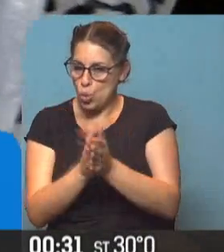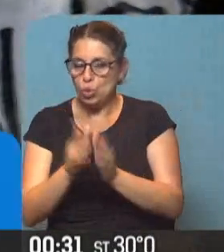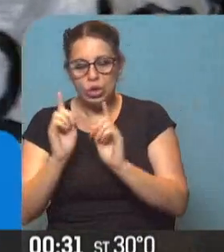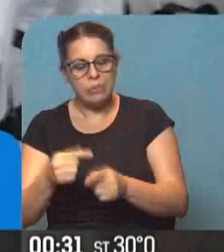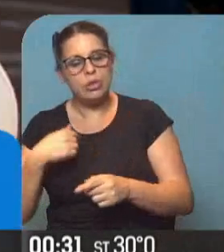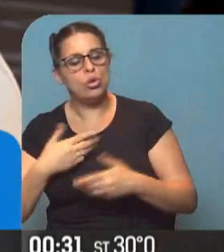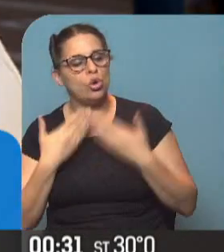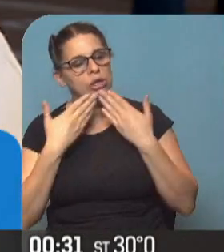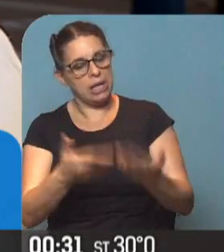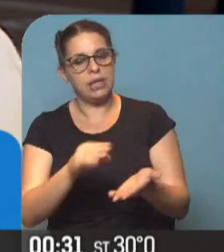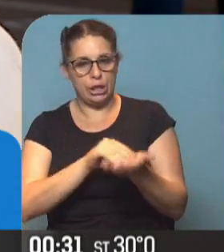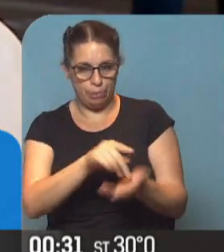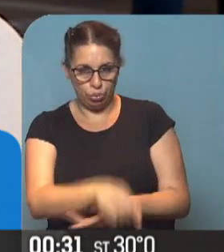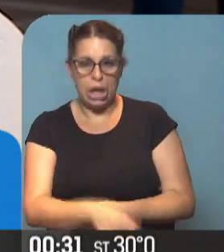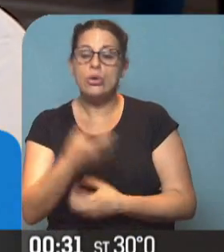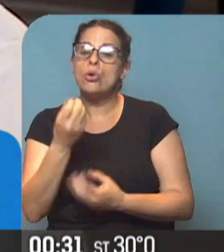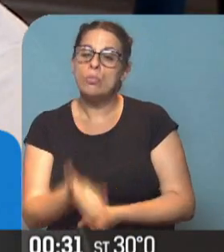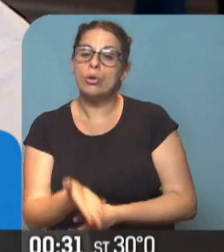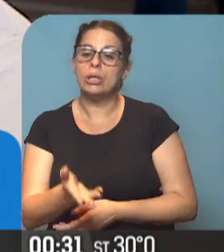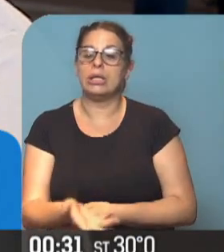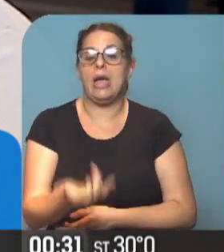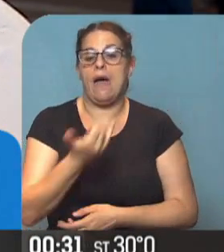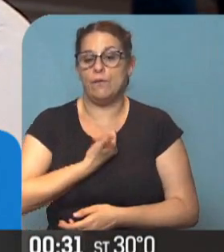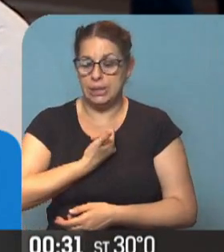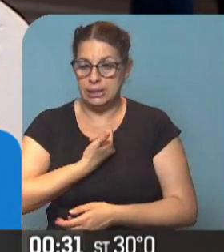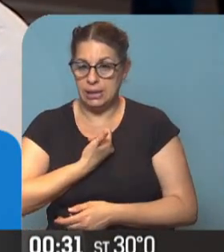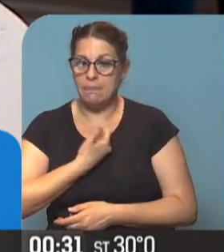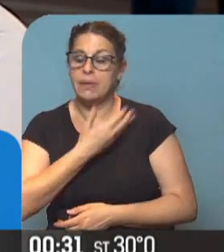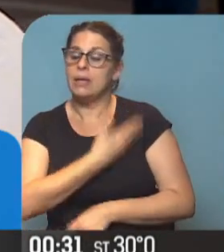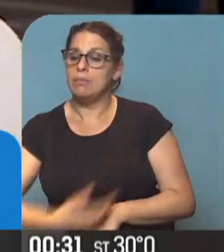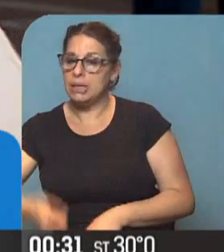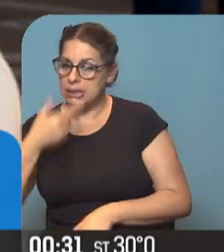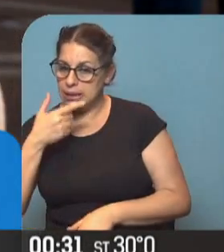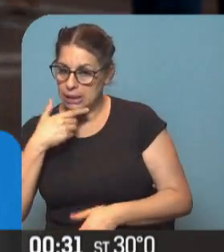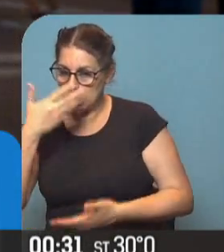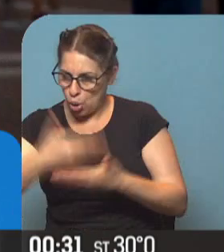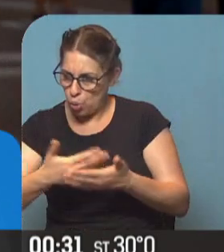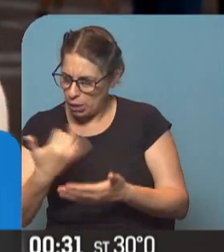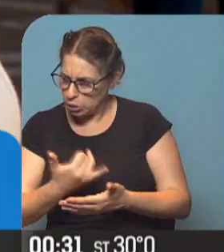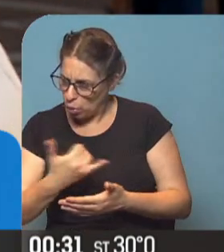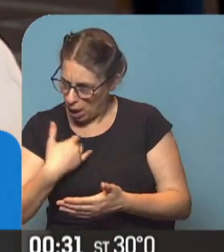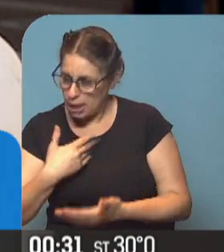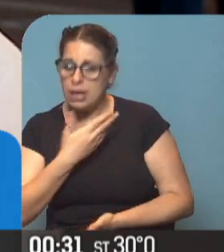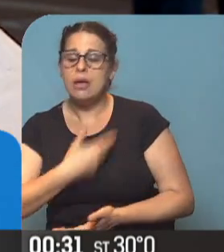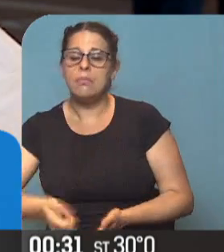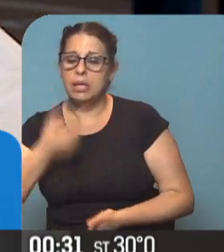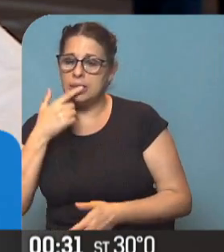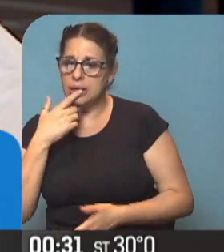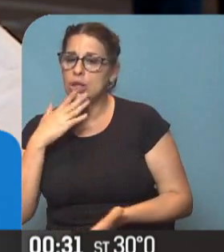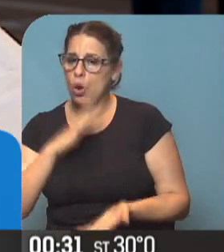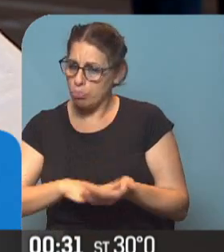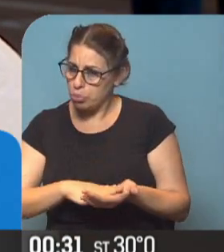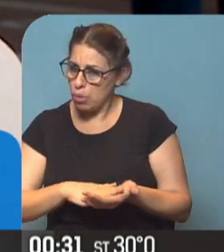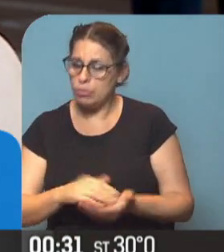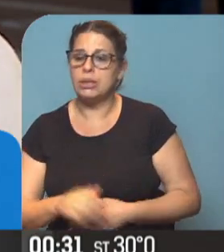inmensamente agradecido porque me comunico que el presidente lo recibió y se comprometió en que se incorporará